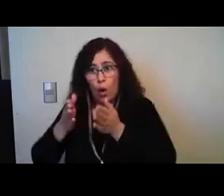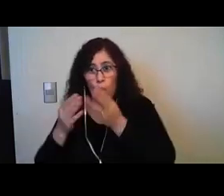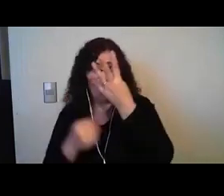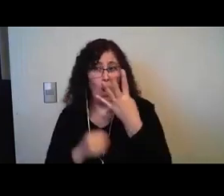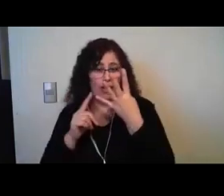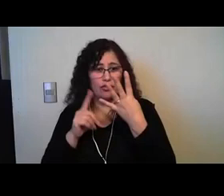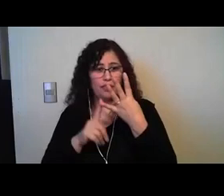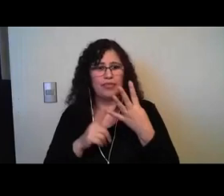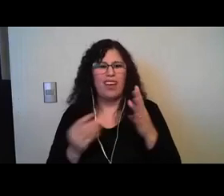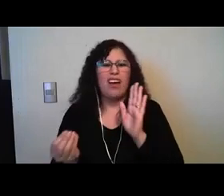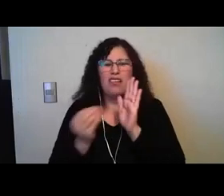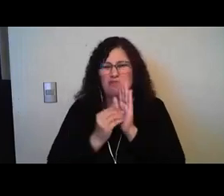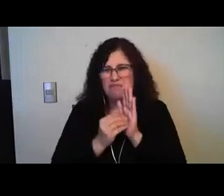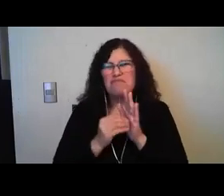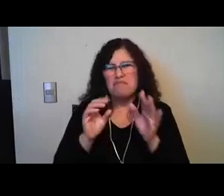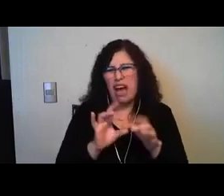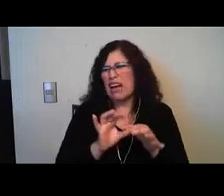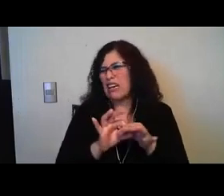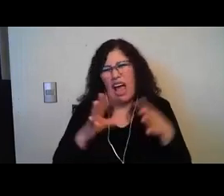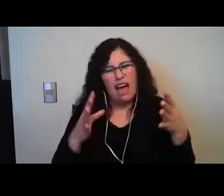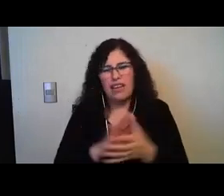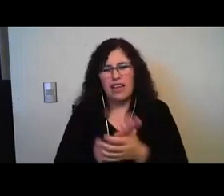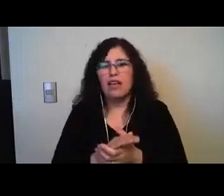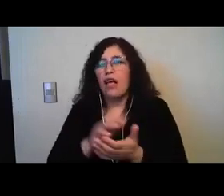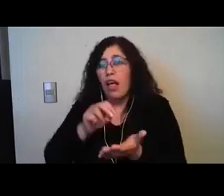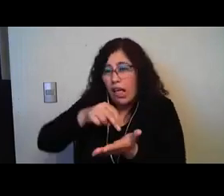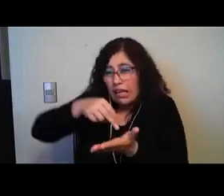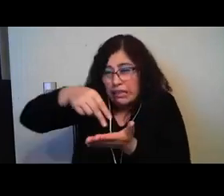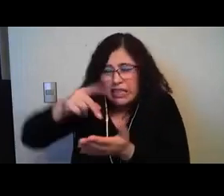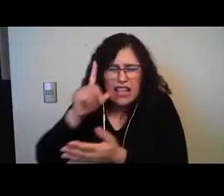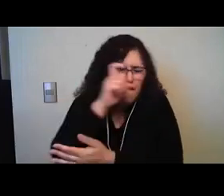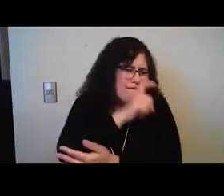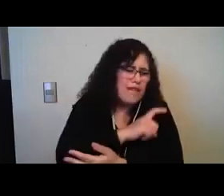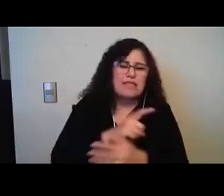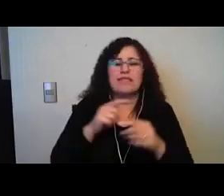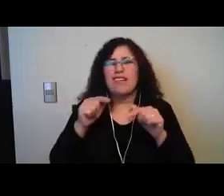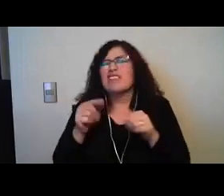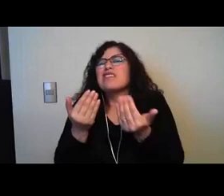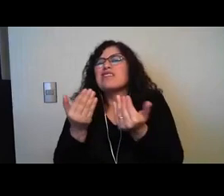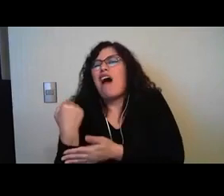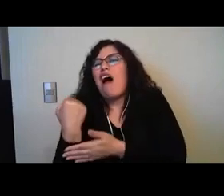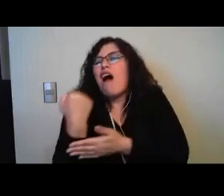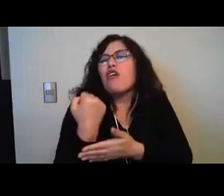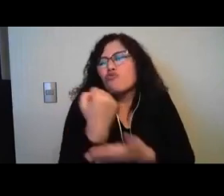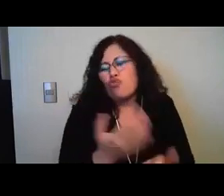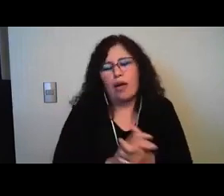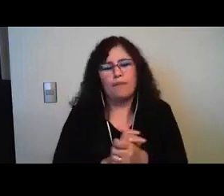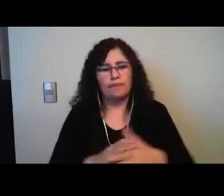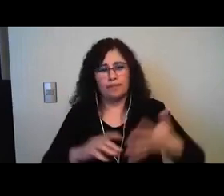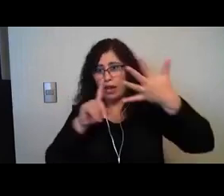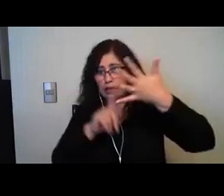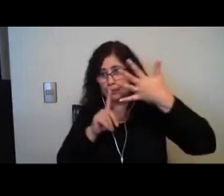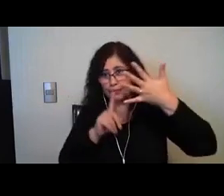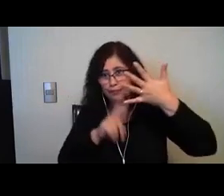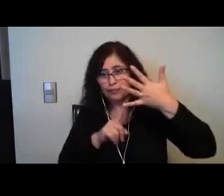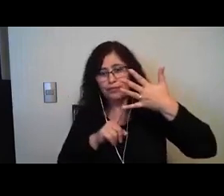más grave, aún es capaz de caminar o permanecer de pie si no ayuda, ¿ya? Y las personas en estadio 5 son las personas que ya